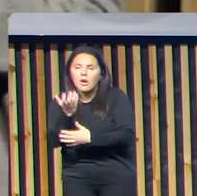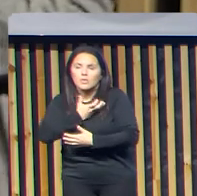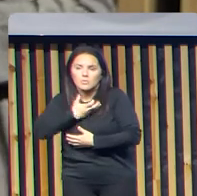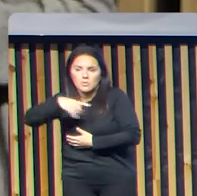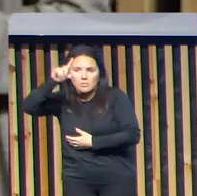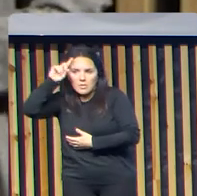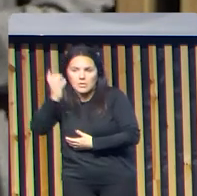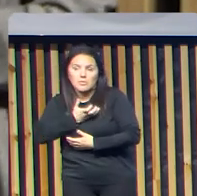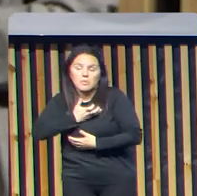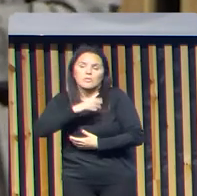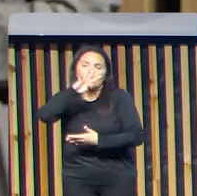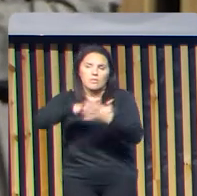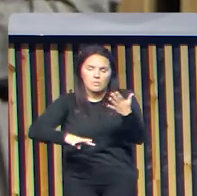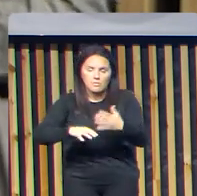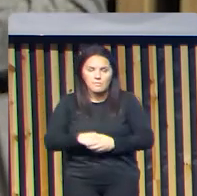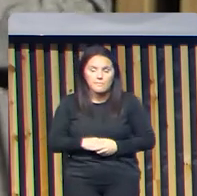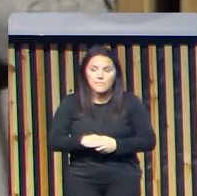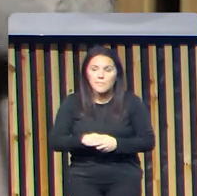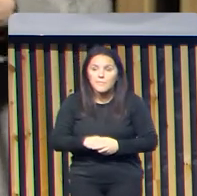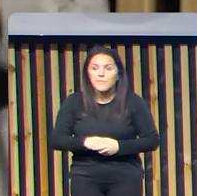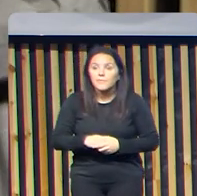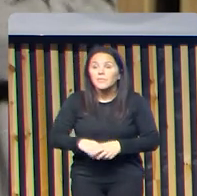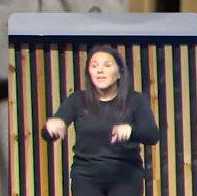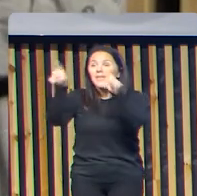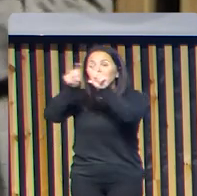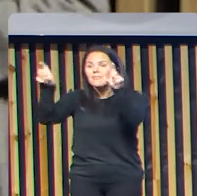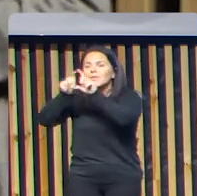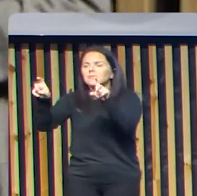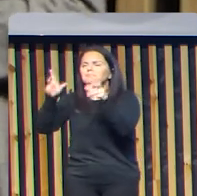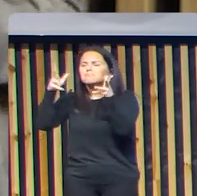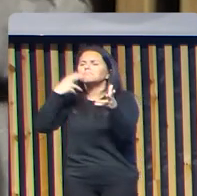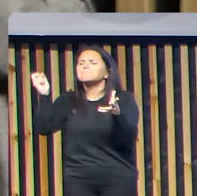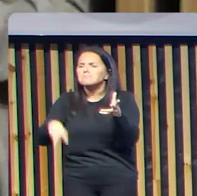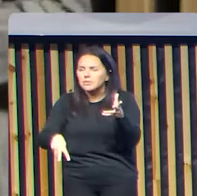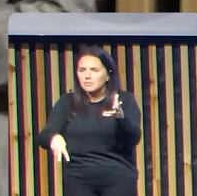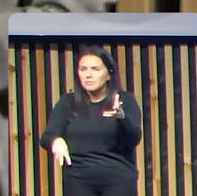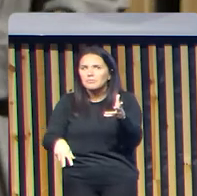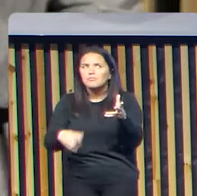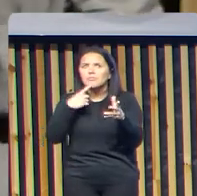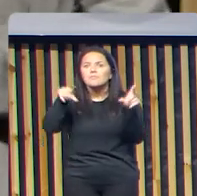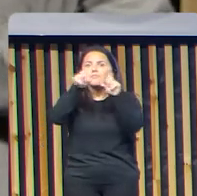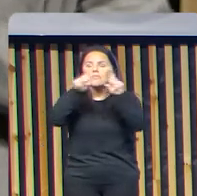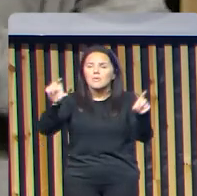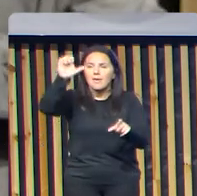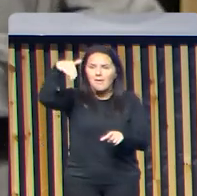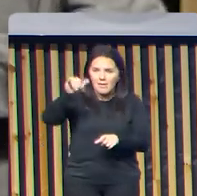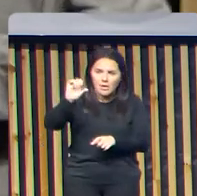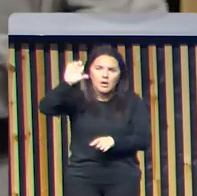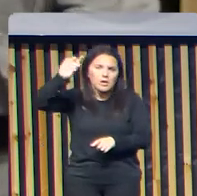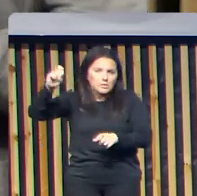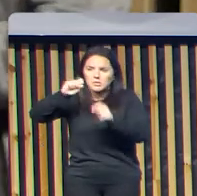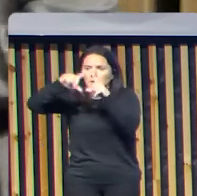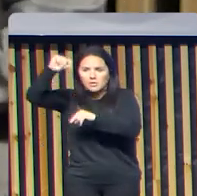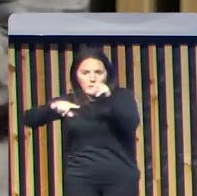de Madrid y el de Barcelona y en el campo de las empresas pues afirmas tan importantes y tan potentes como aina endesa o